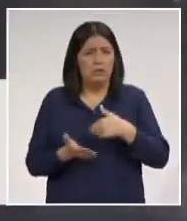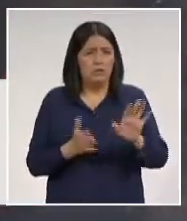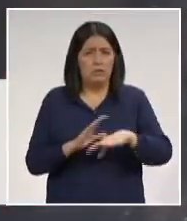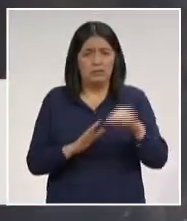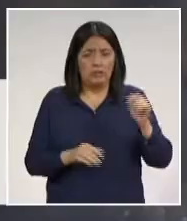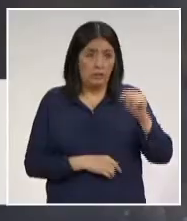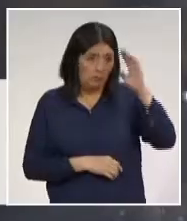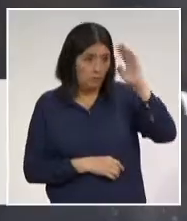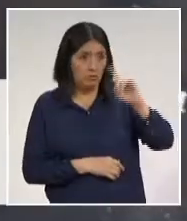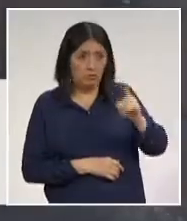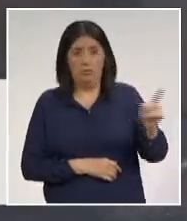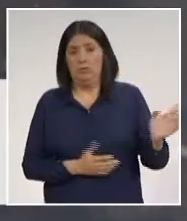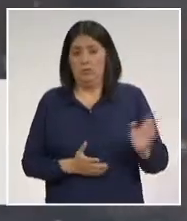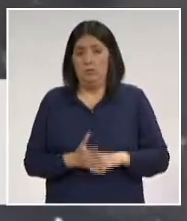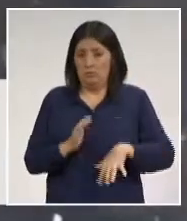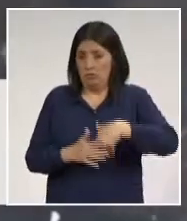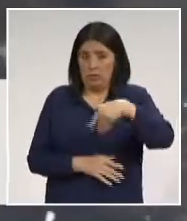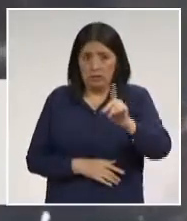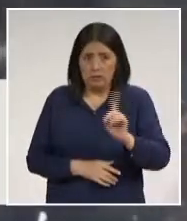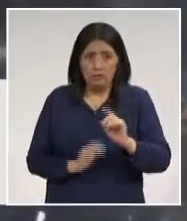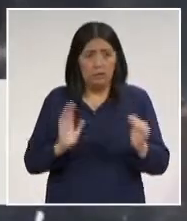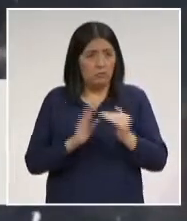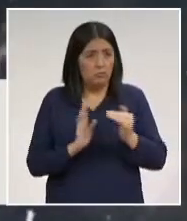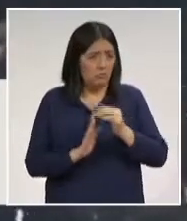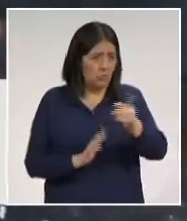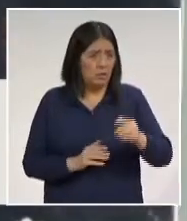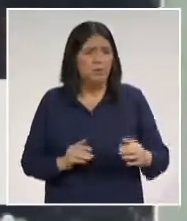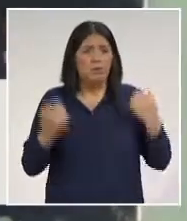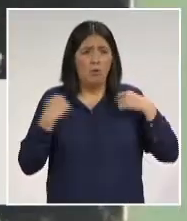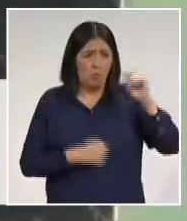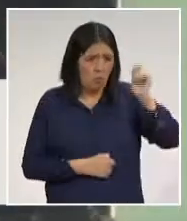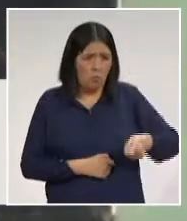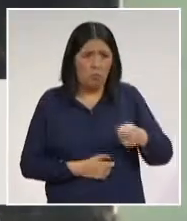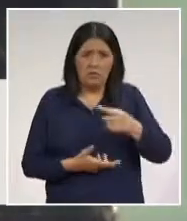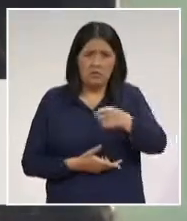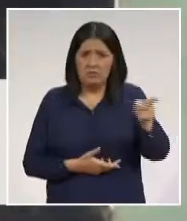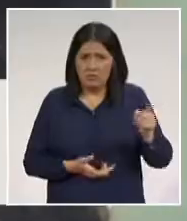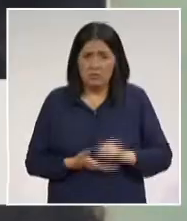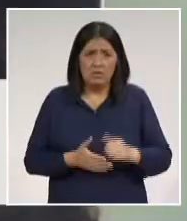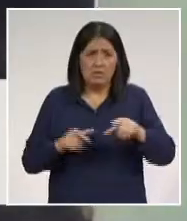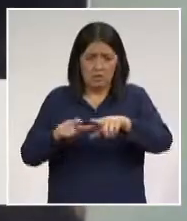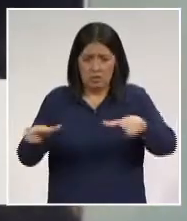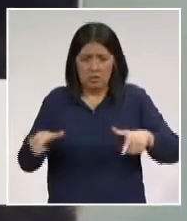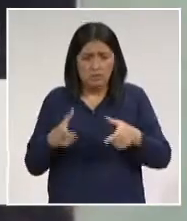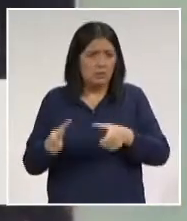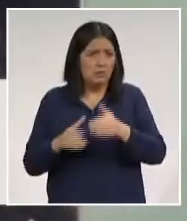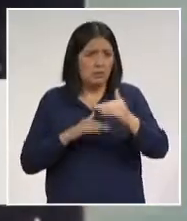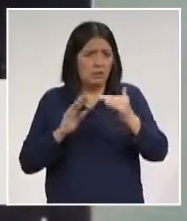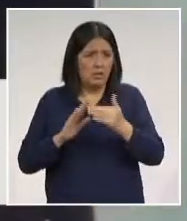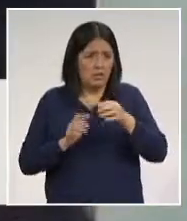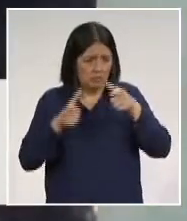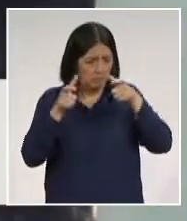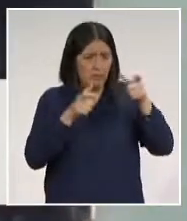Los policías no salían a un operativo, sino a sus casas. Un juez de Chiclayo ordenó el desalojo de este puesto de vigilancia en el distrito de